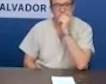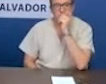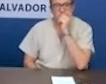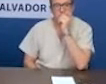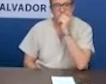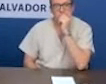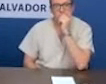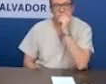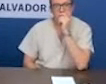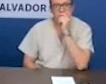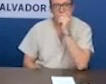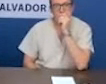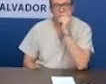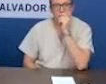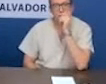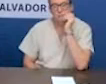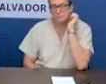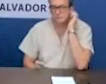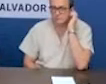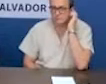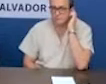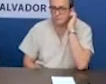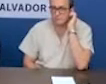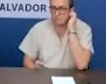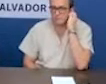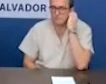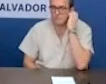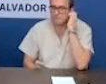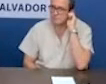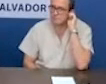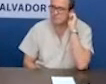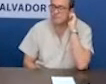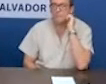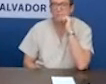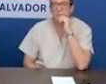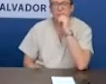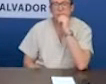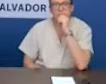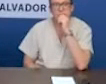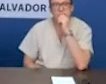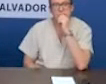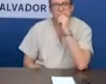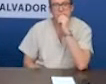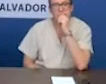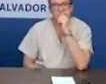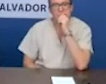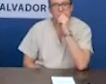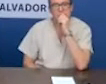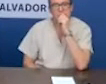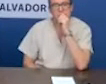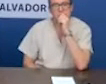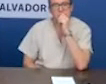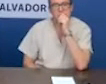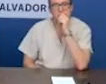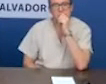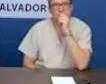sí, es una alteración del estado de ánimo, pero que se le agregan muchos síntomas que pueden incluso llegar a ser muy bizarros de